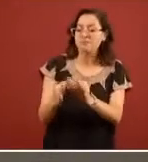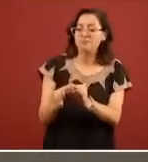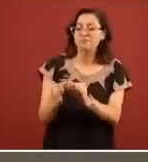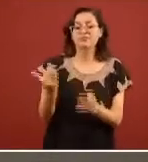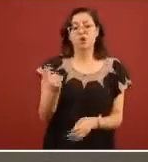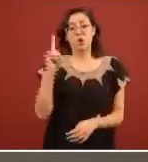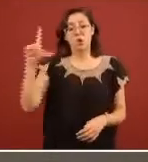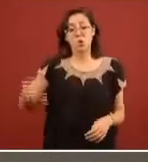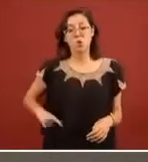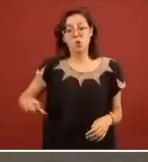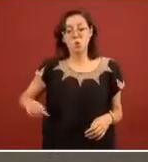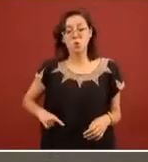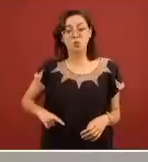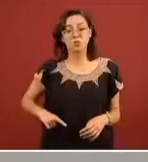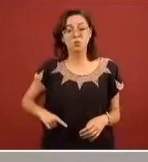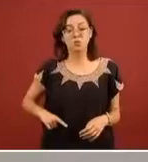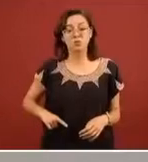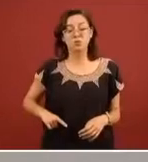el gobierno ha decidido,